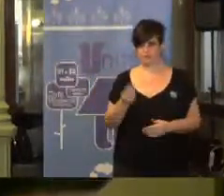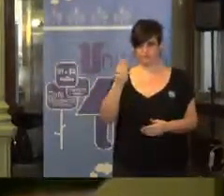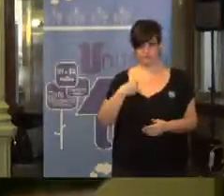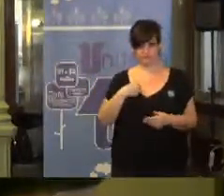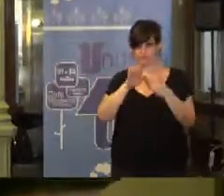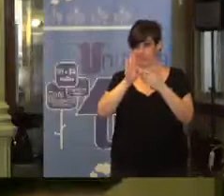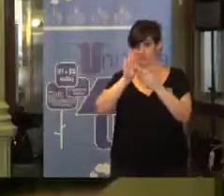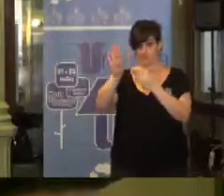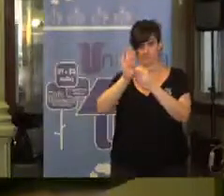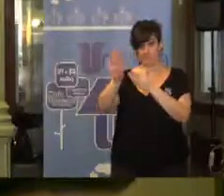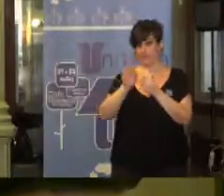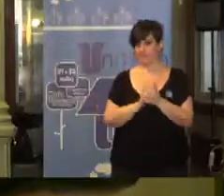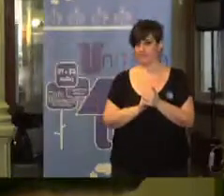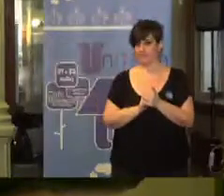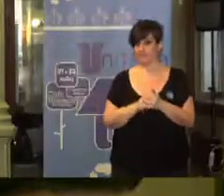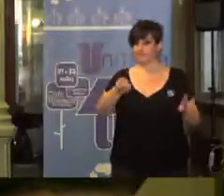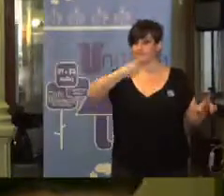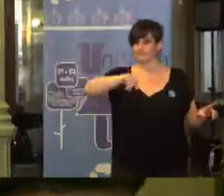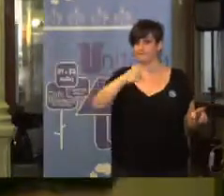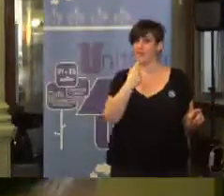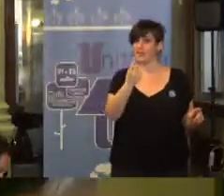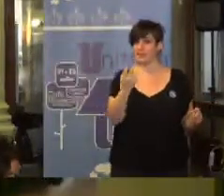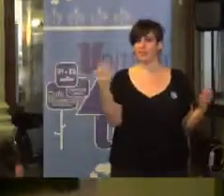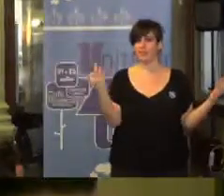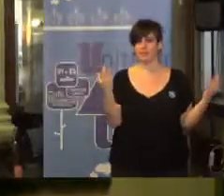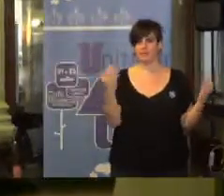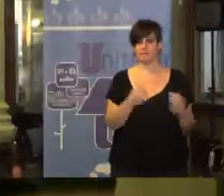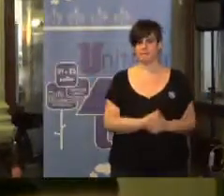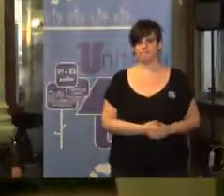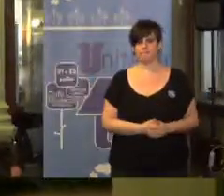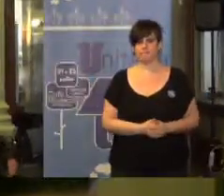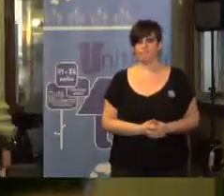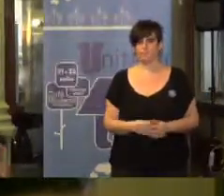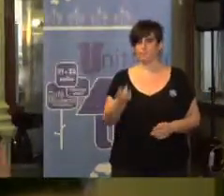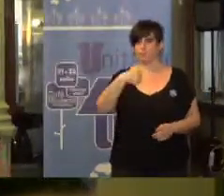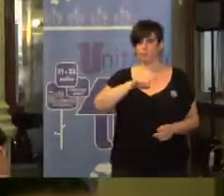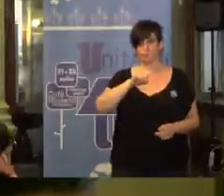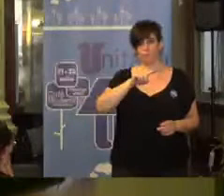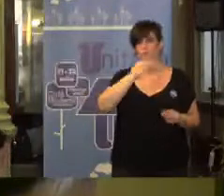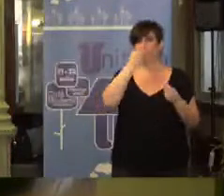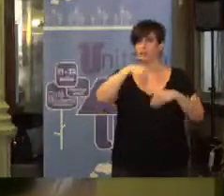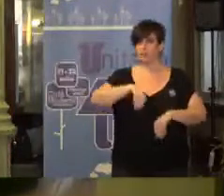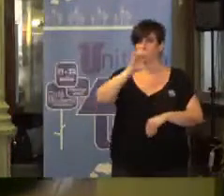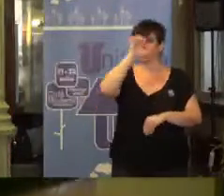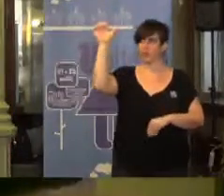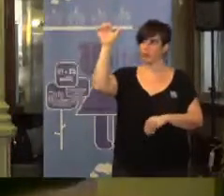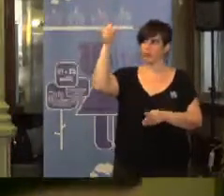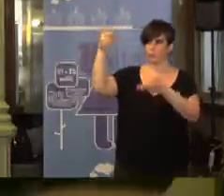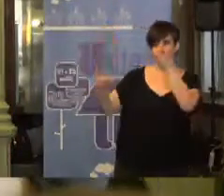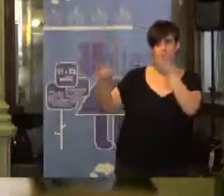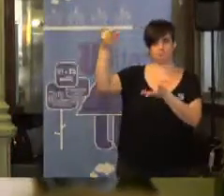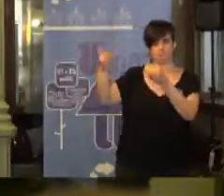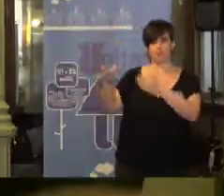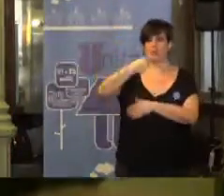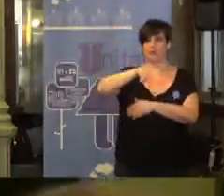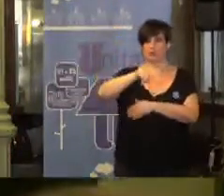frente de nós, e de nós decimos que somos a respecto da historia de Europa, as políticas de Europa, pois eso,